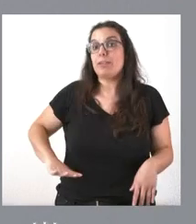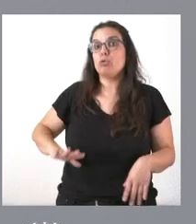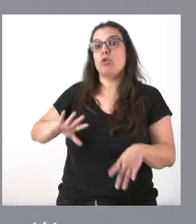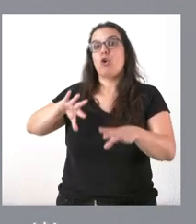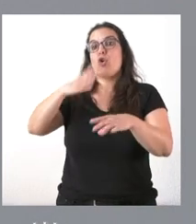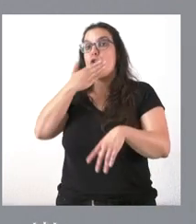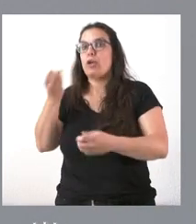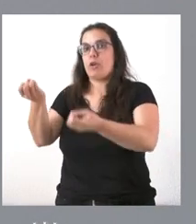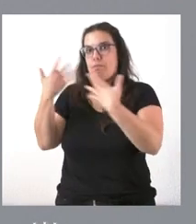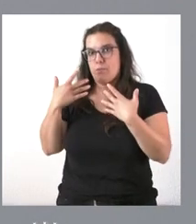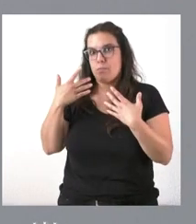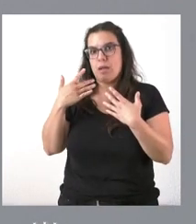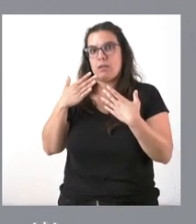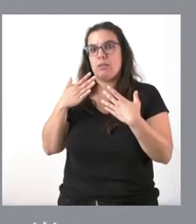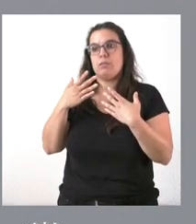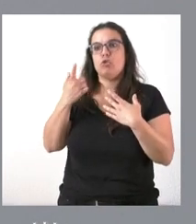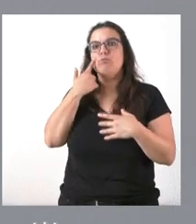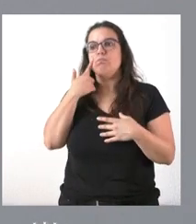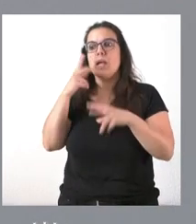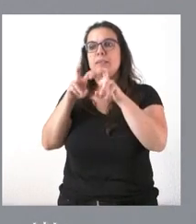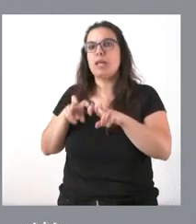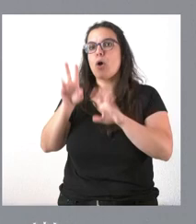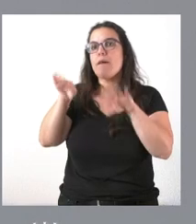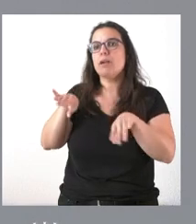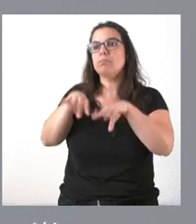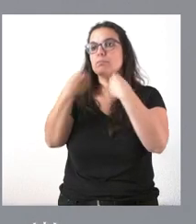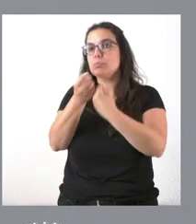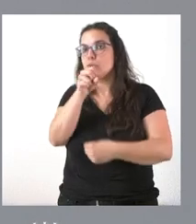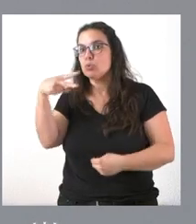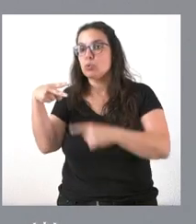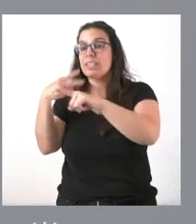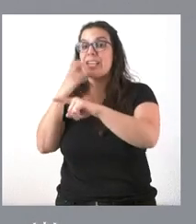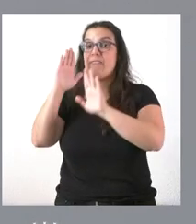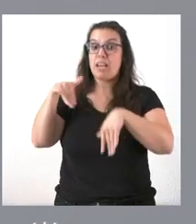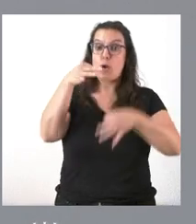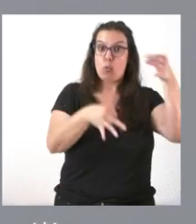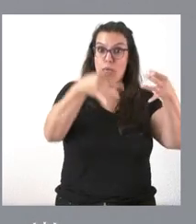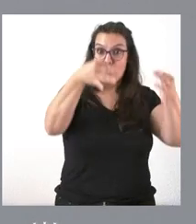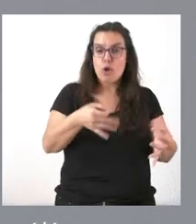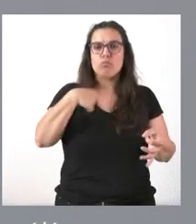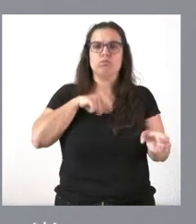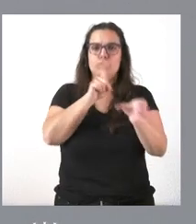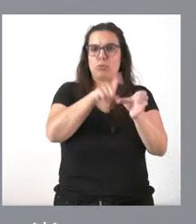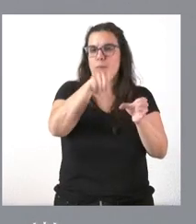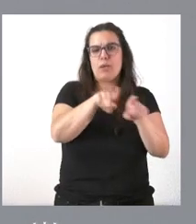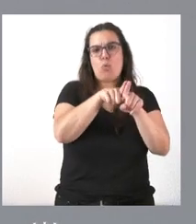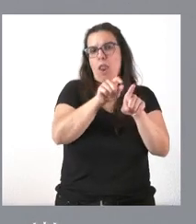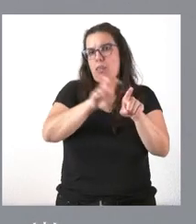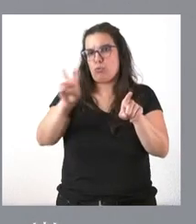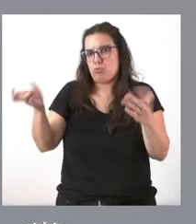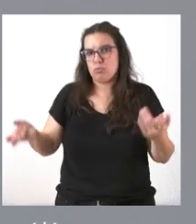esa investigación muy de cerca y se acaba en un procedimiento judicial por supuesto que estaremos presentes igual que en circunstancias